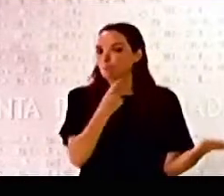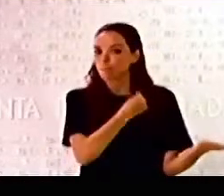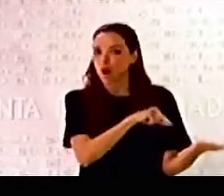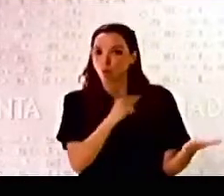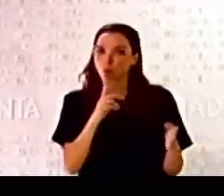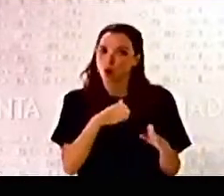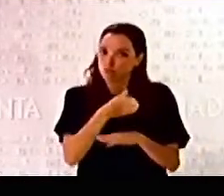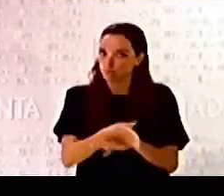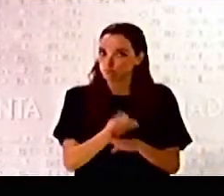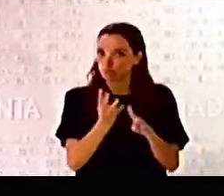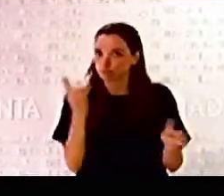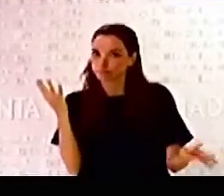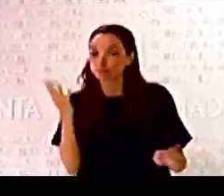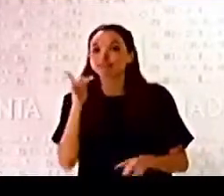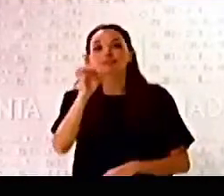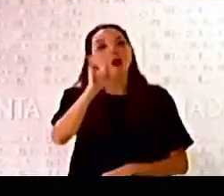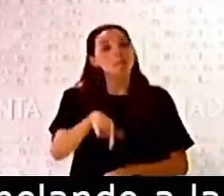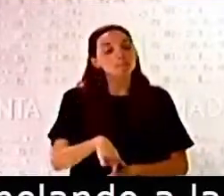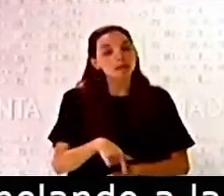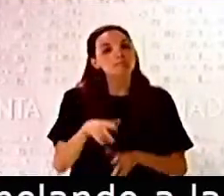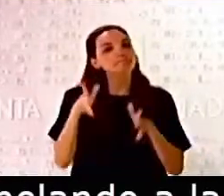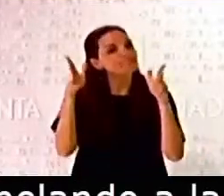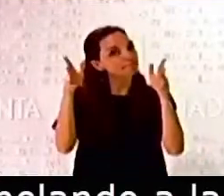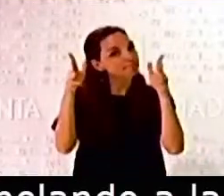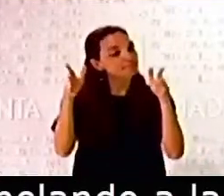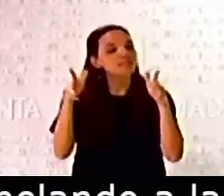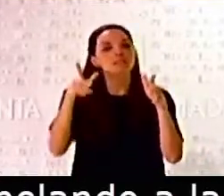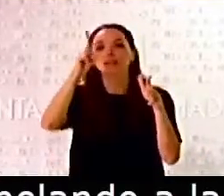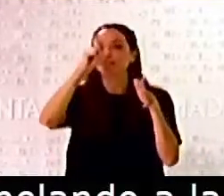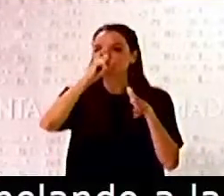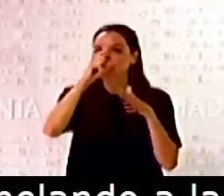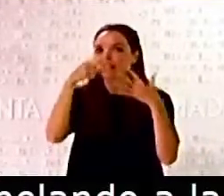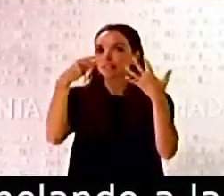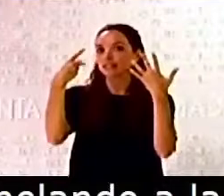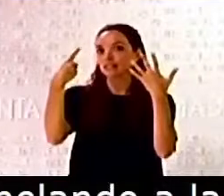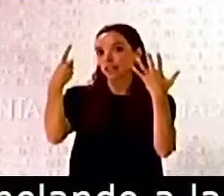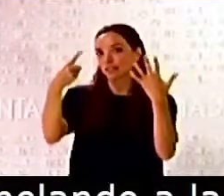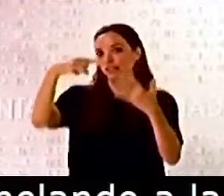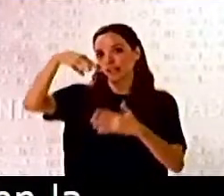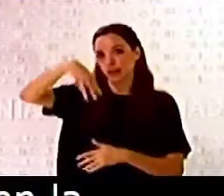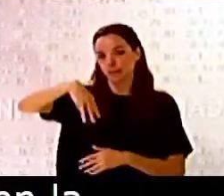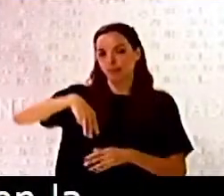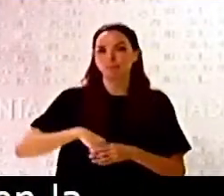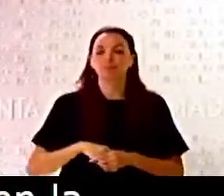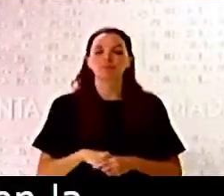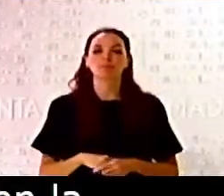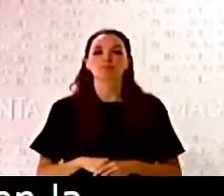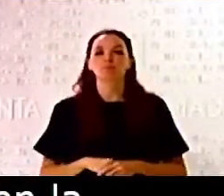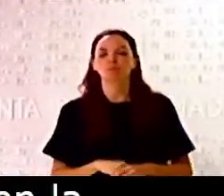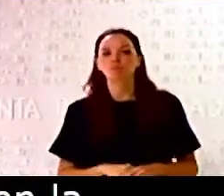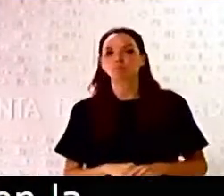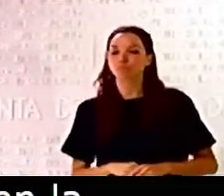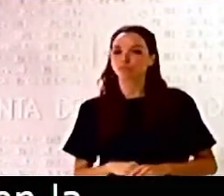vacunación y, sobre todo, a utilizar las reglas de las 6 M's.